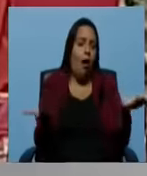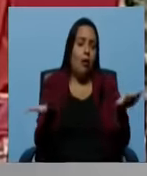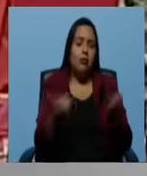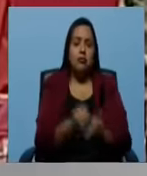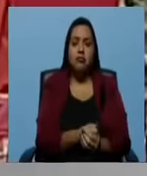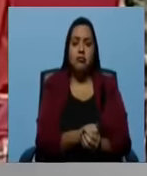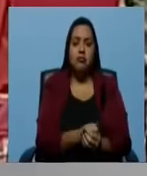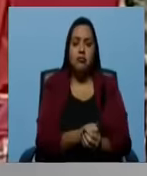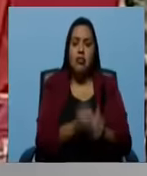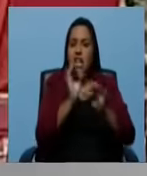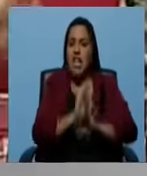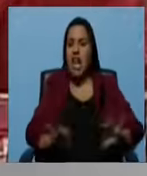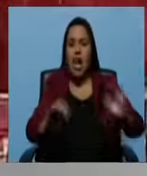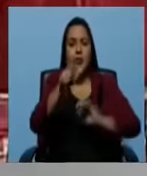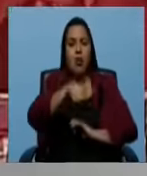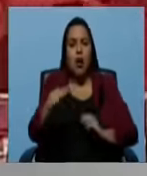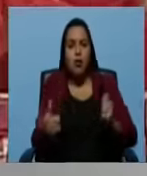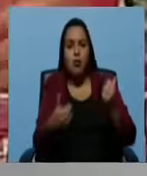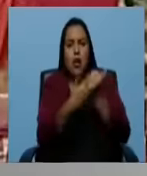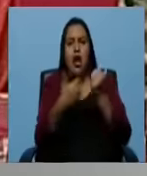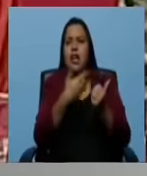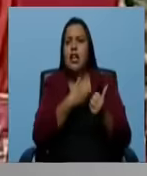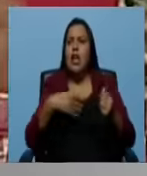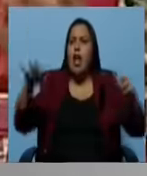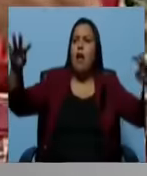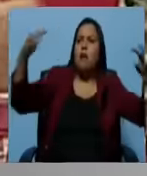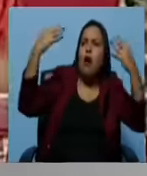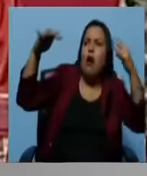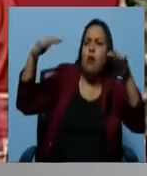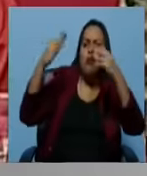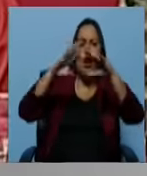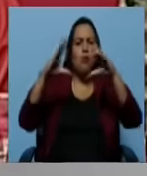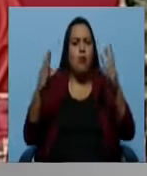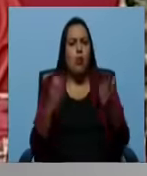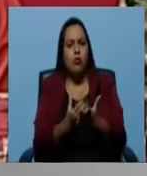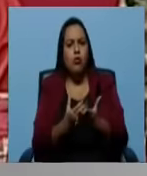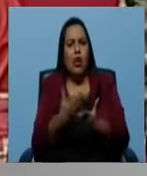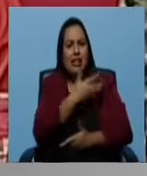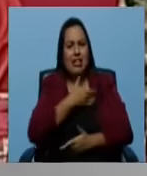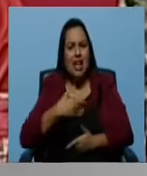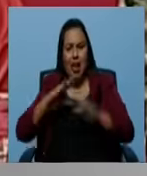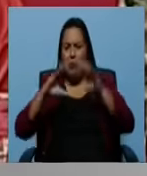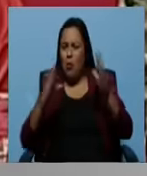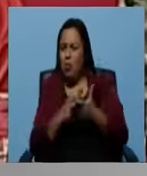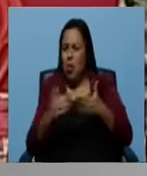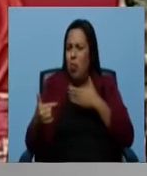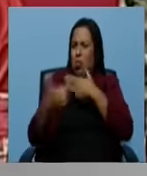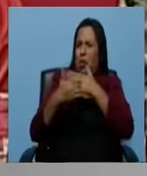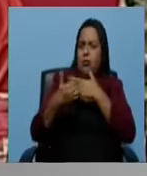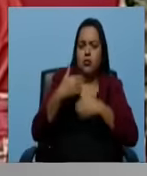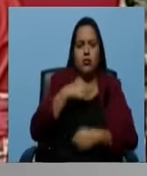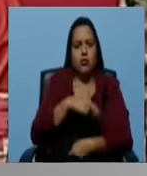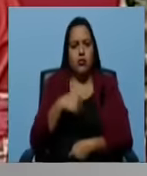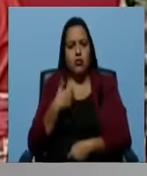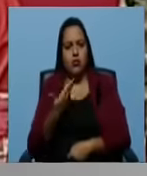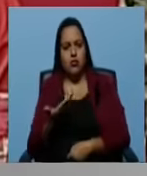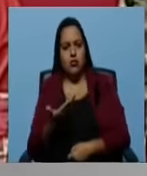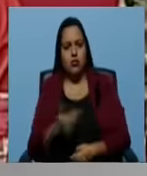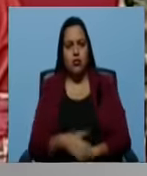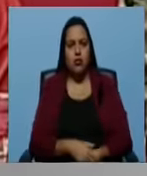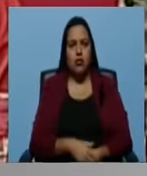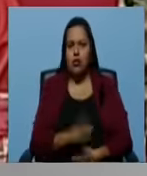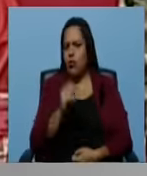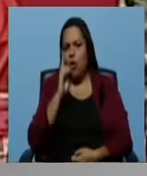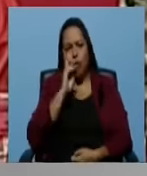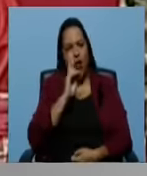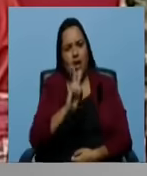No tienen gente. Ustedes quieren llamar la atención del mundo, porque creen que el mundo nos va a presionar a nosotros. No vieron esa película